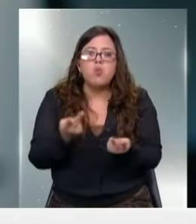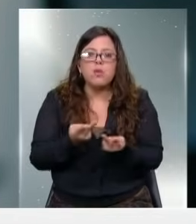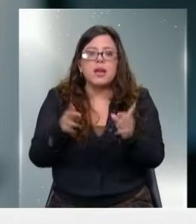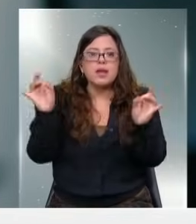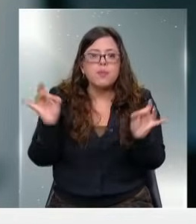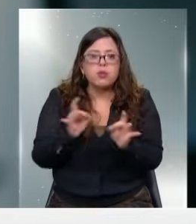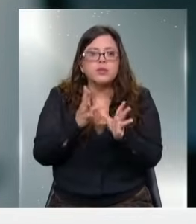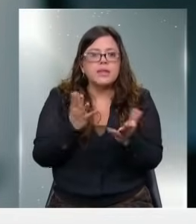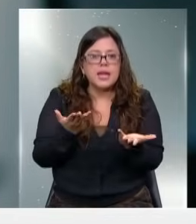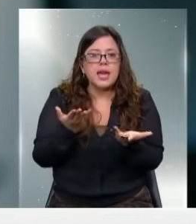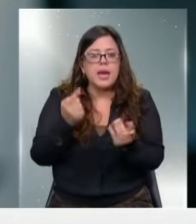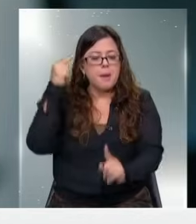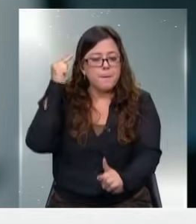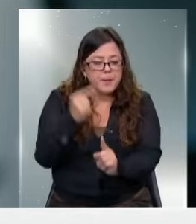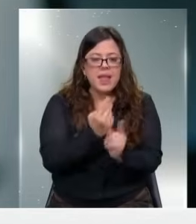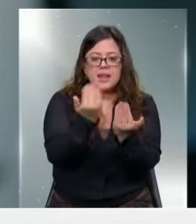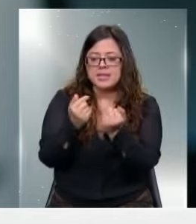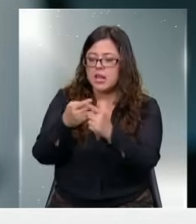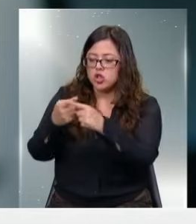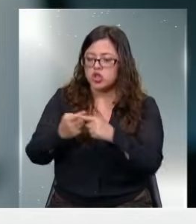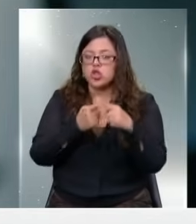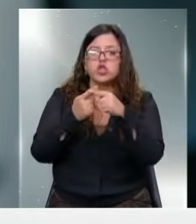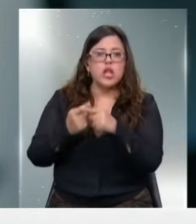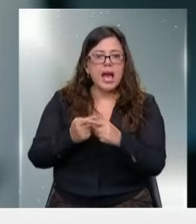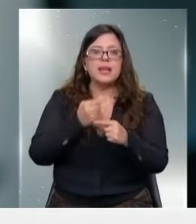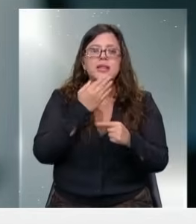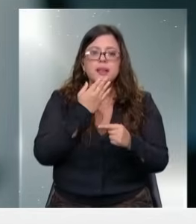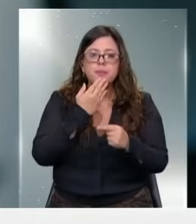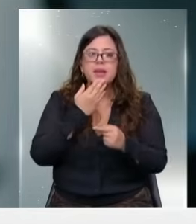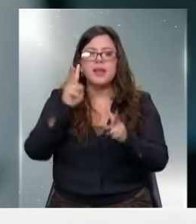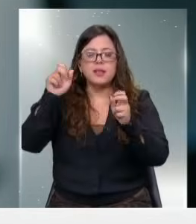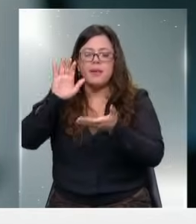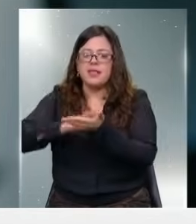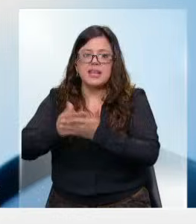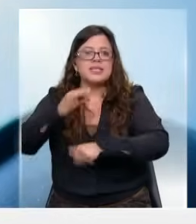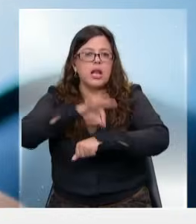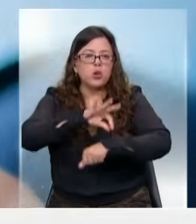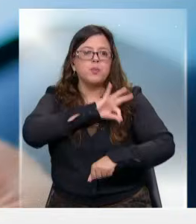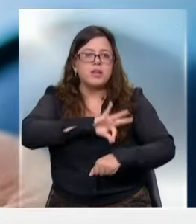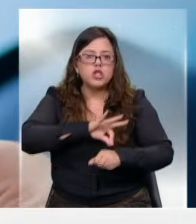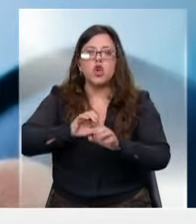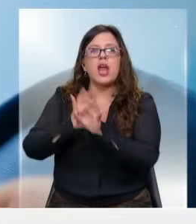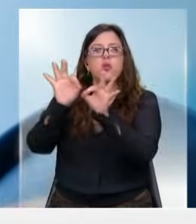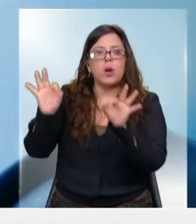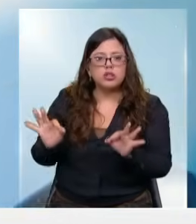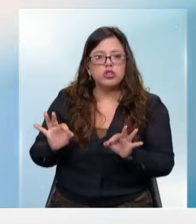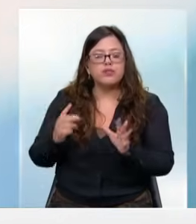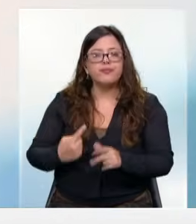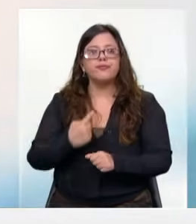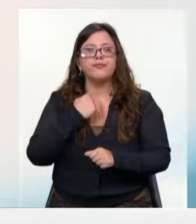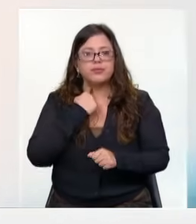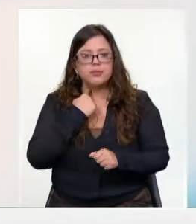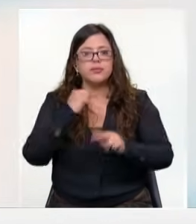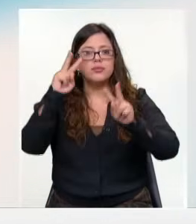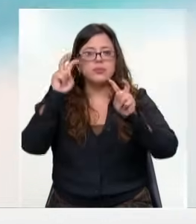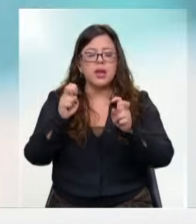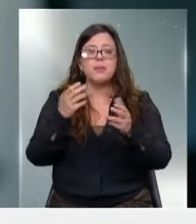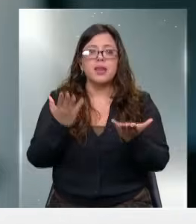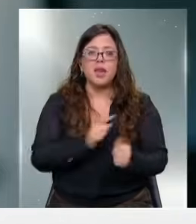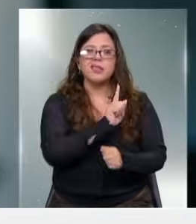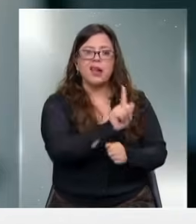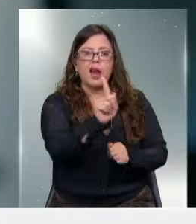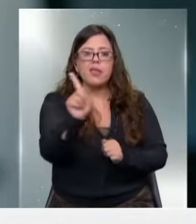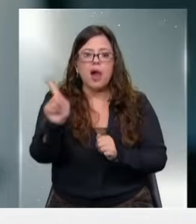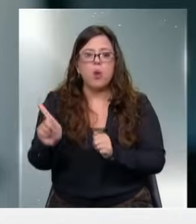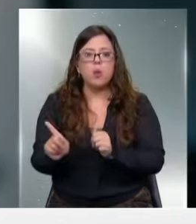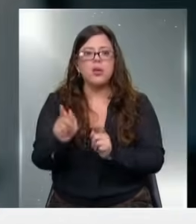a necesidades sociales, a necesidades respecto de las cuales salud, pensiones, educación, que impactan derechamente en el bienestar de cada uno